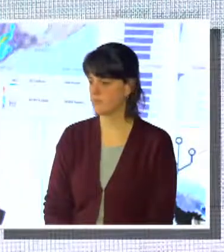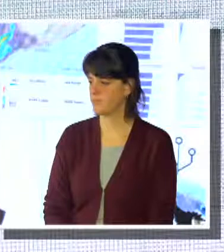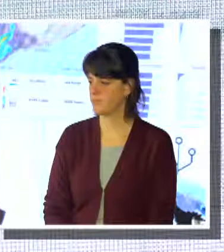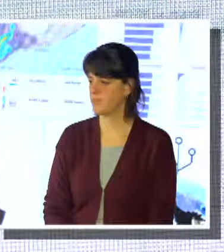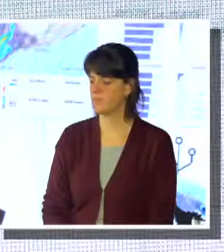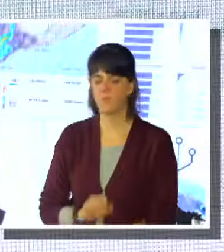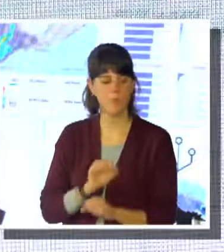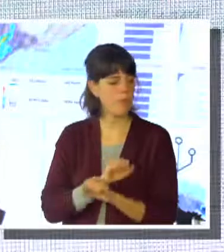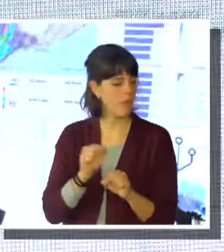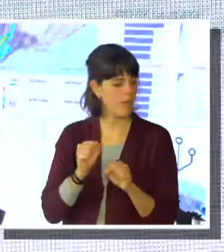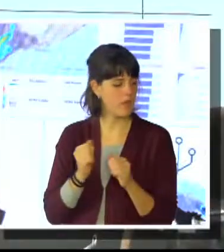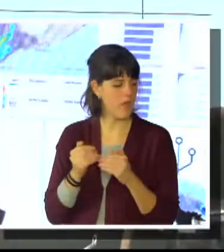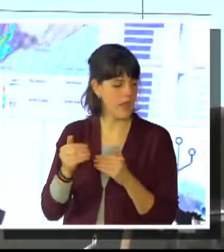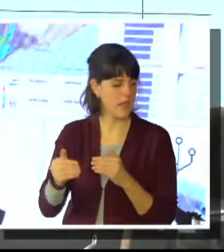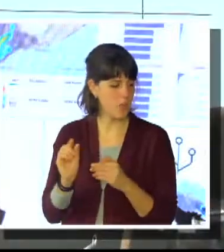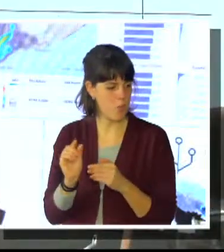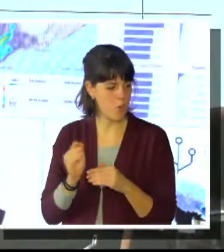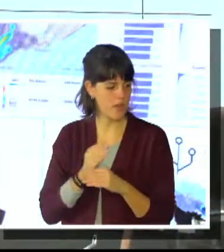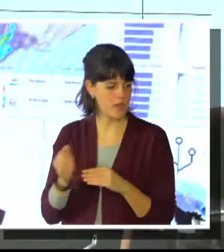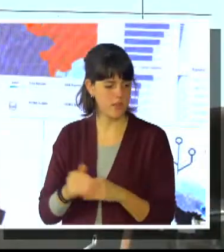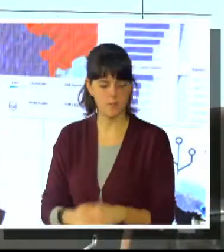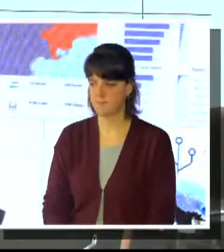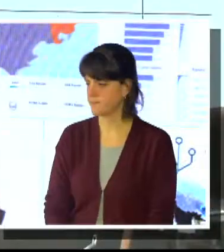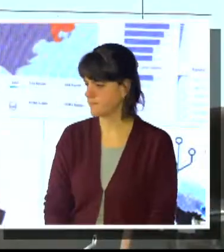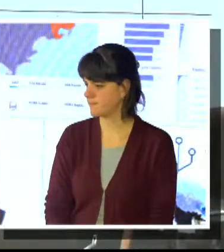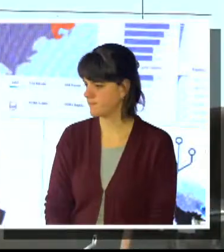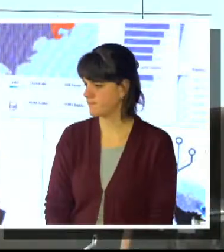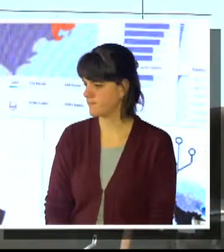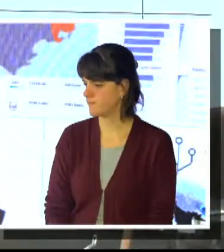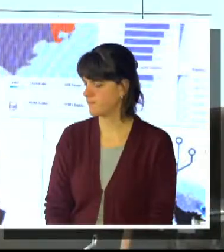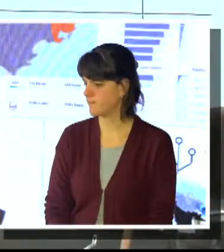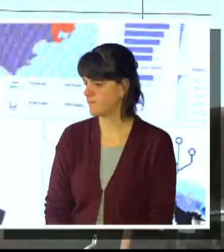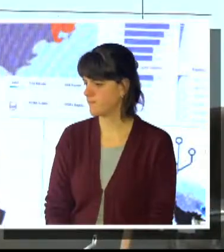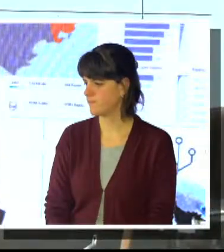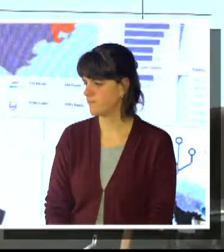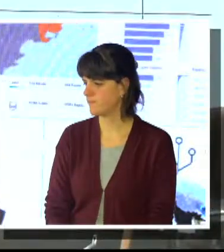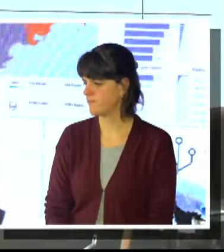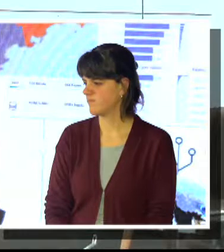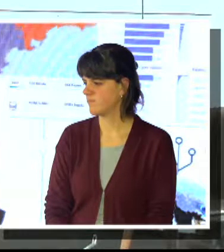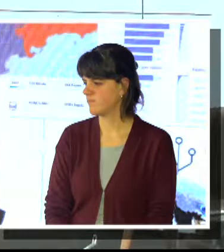permitiendo para cualquier pareja de paradas perteneciente a esos corredores